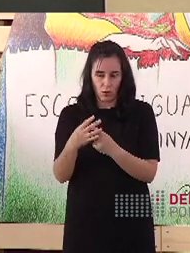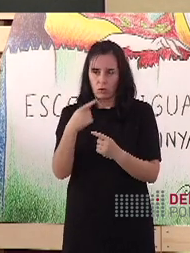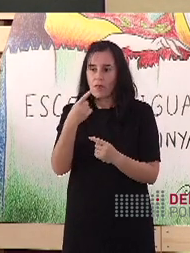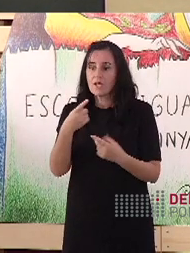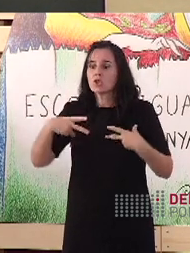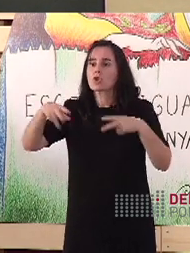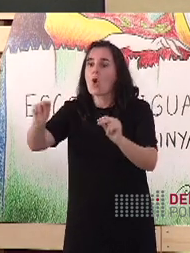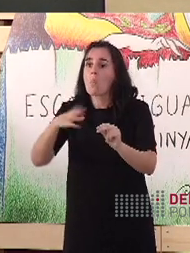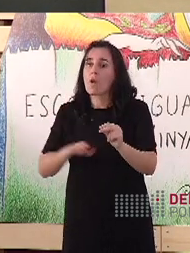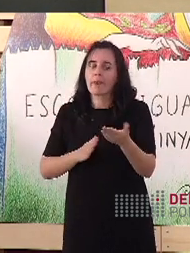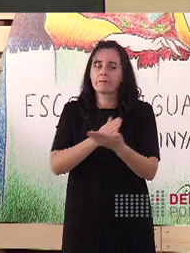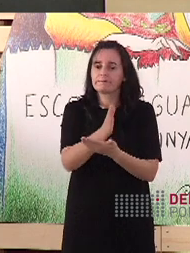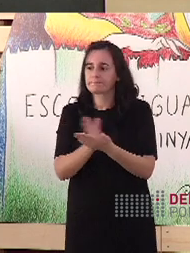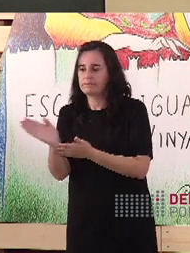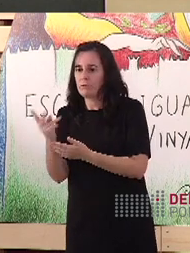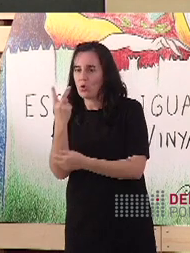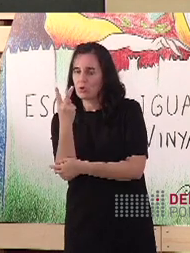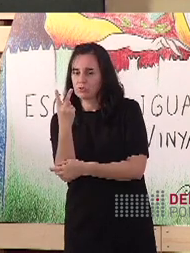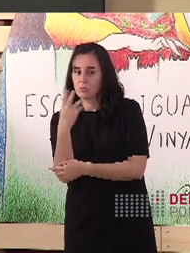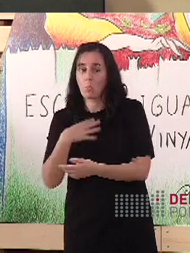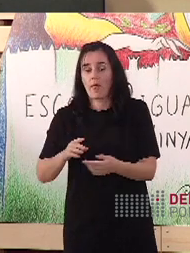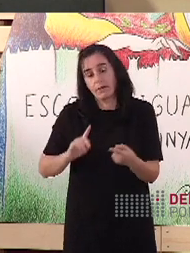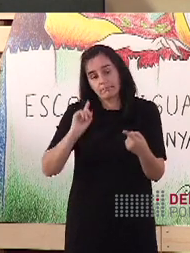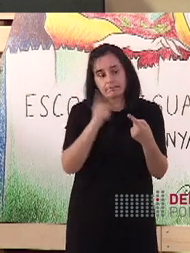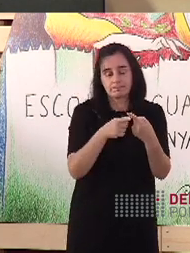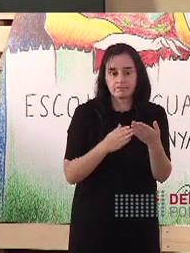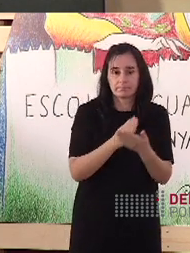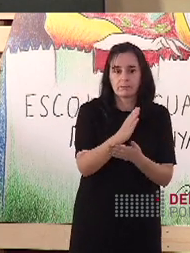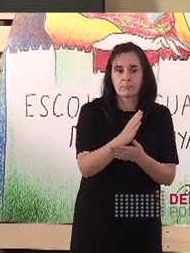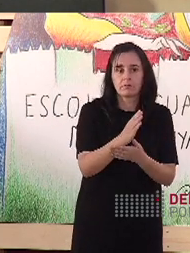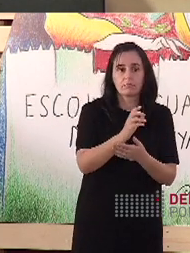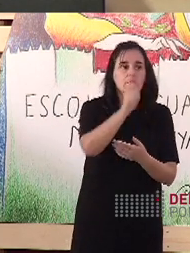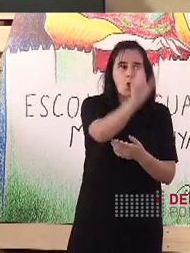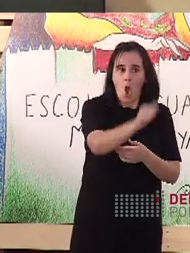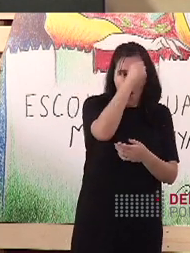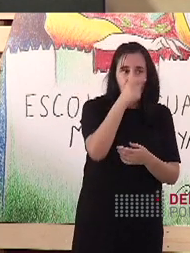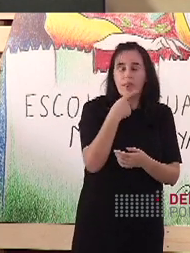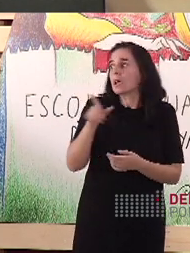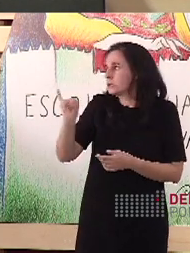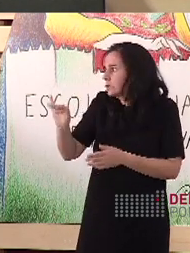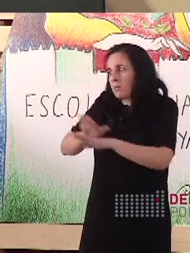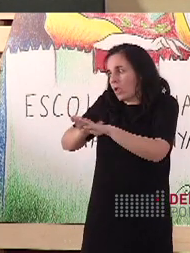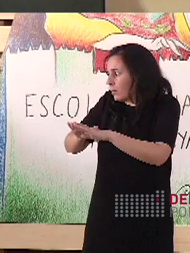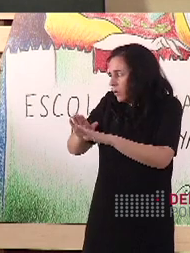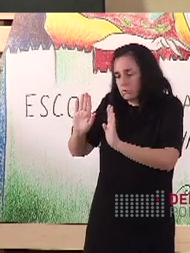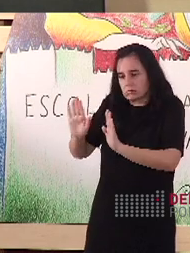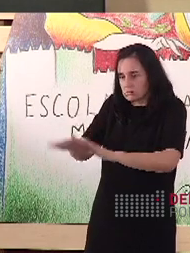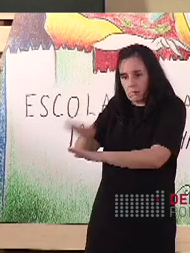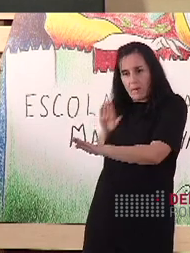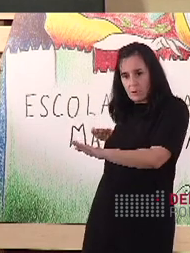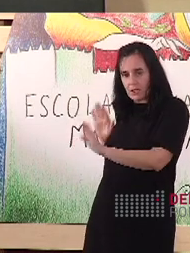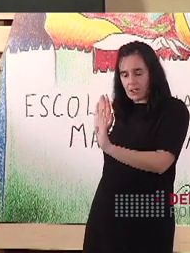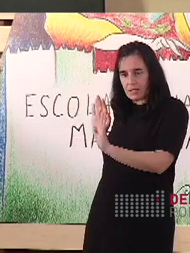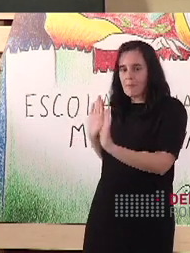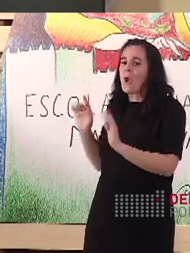pueden pasar dos cosas. Puede pasar que el otro diga, ah, vale, perdón, y dé 3 pasos para atrás. Pero ahí ya se establece